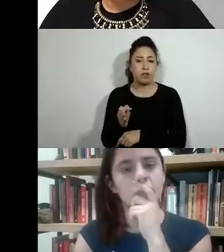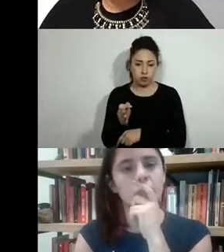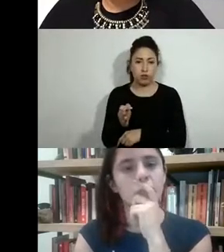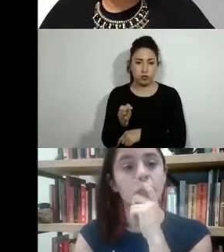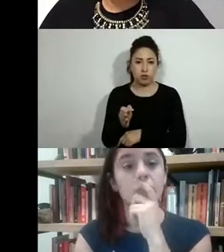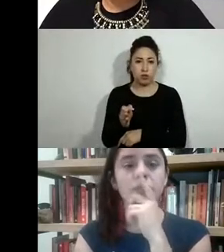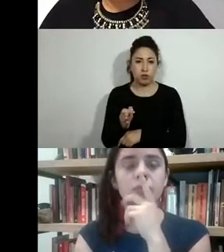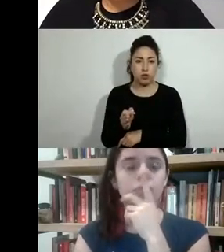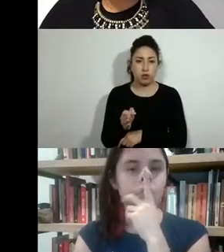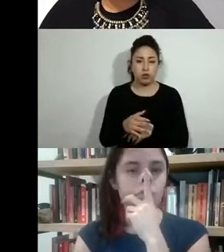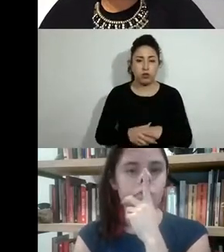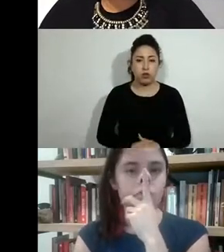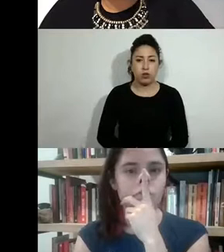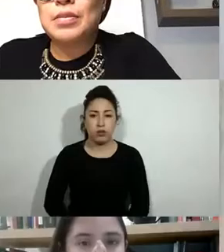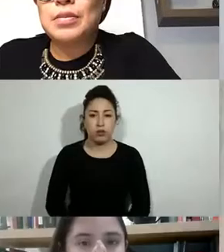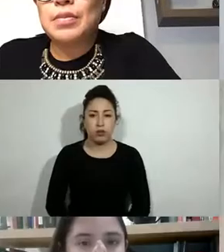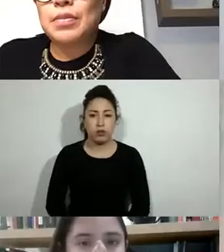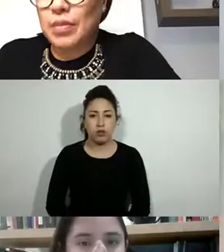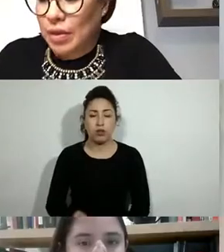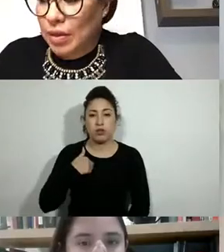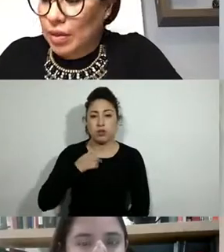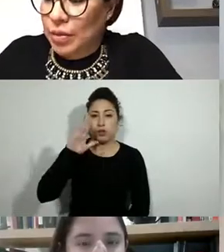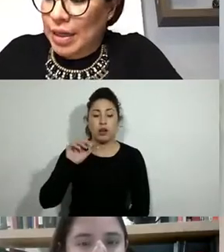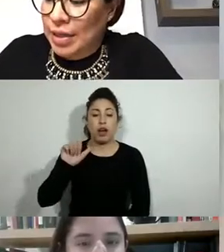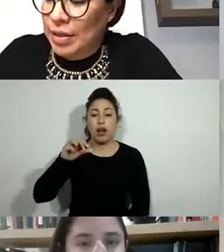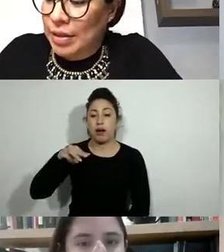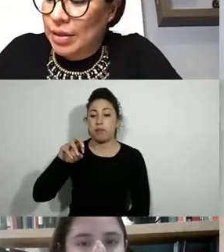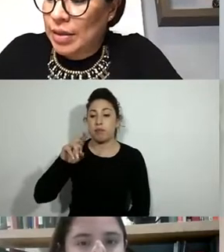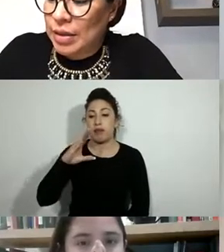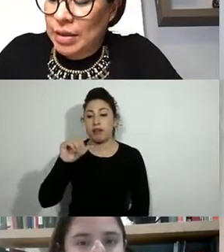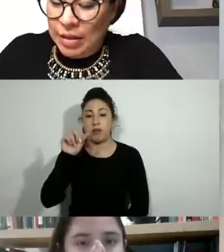tanto, América Rangel en contra. Ok.